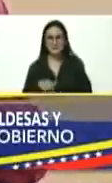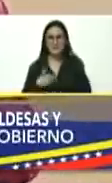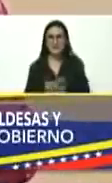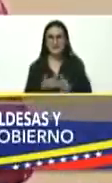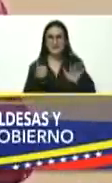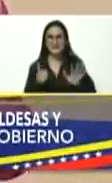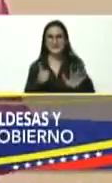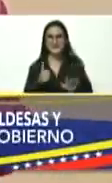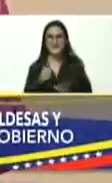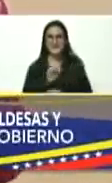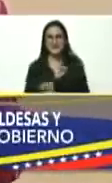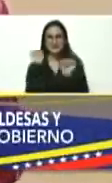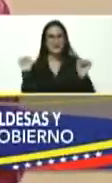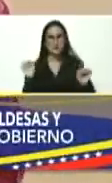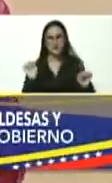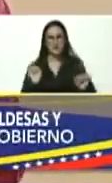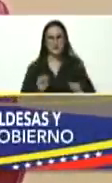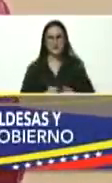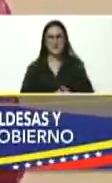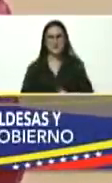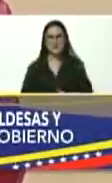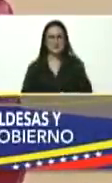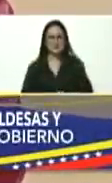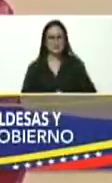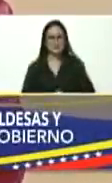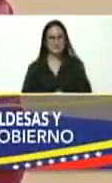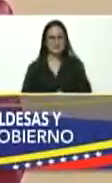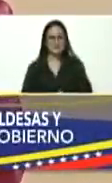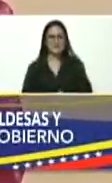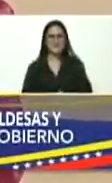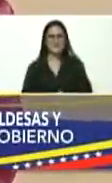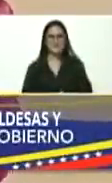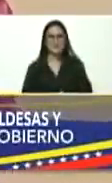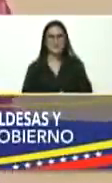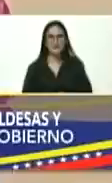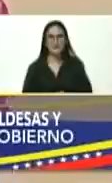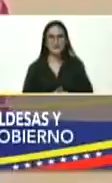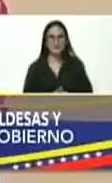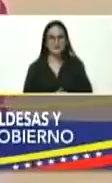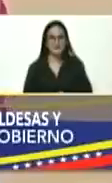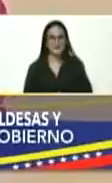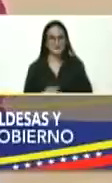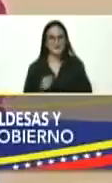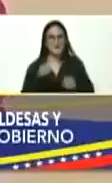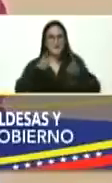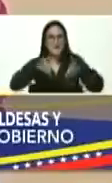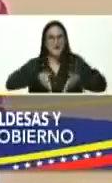seis y pico en la mañana y después apague para dormir ratico los funerales